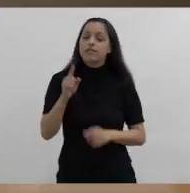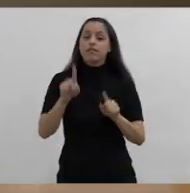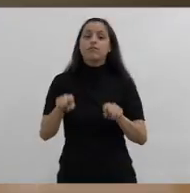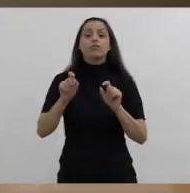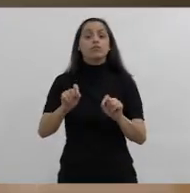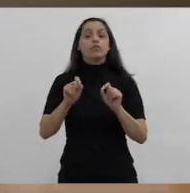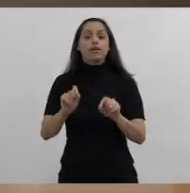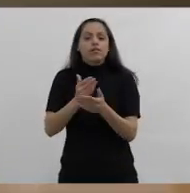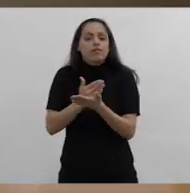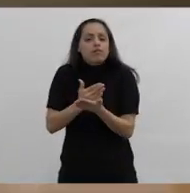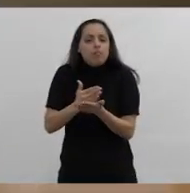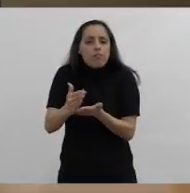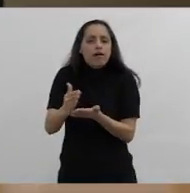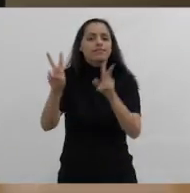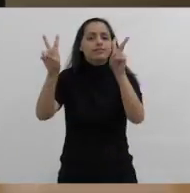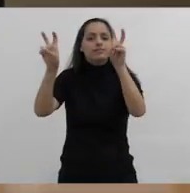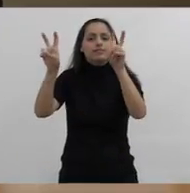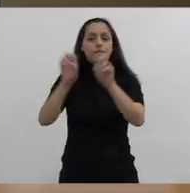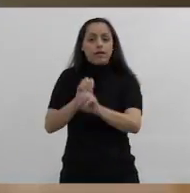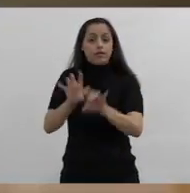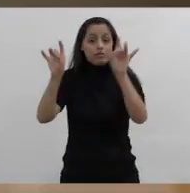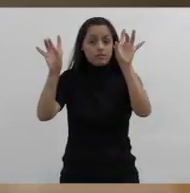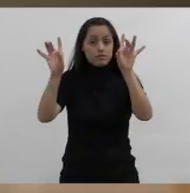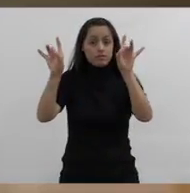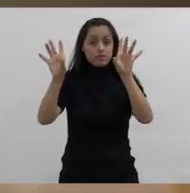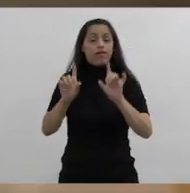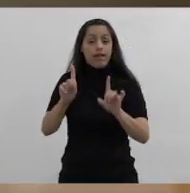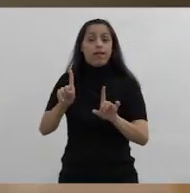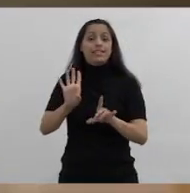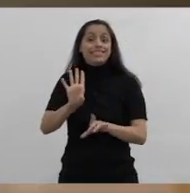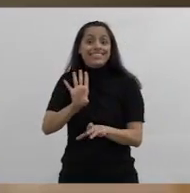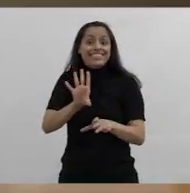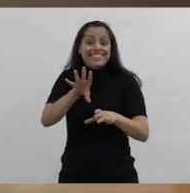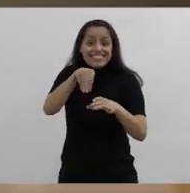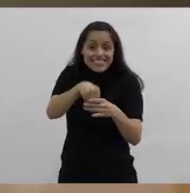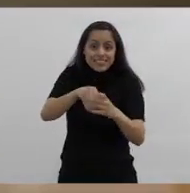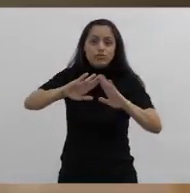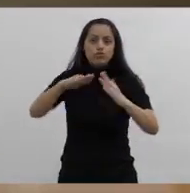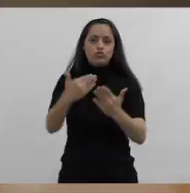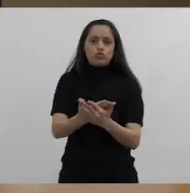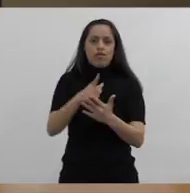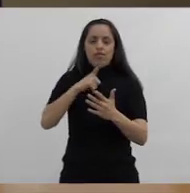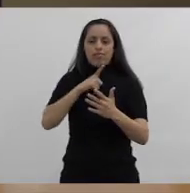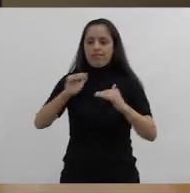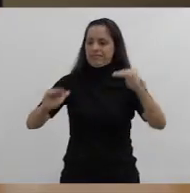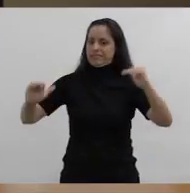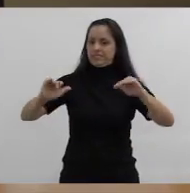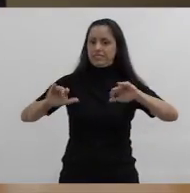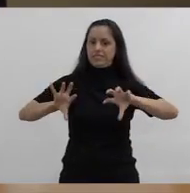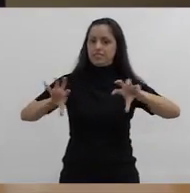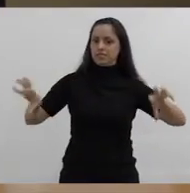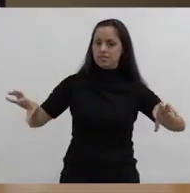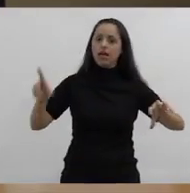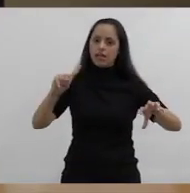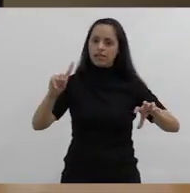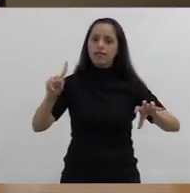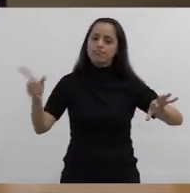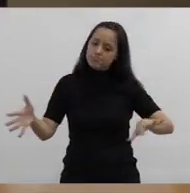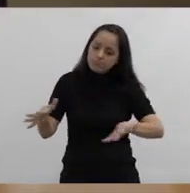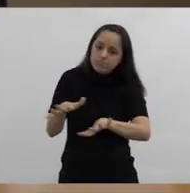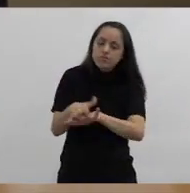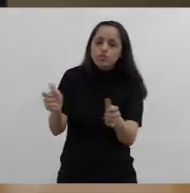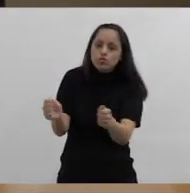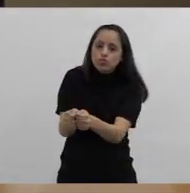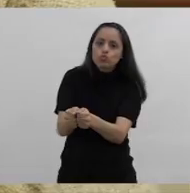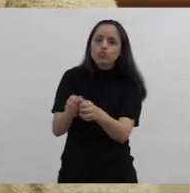en realidad empieza a hablar de educación especial como modalidad, y no como un nivel, no como una cosa estructurada,